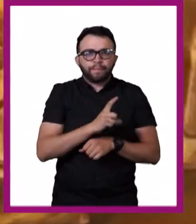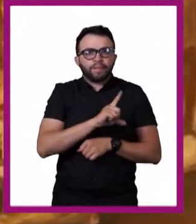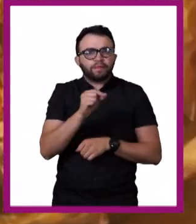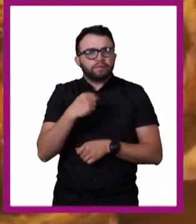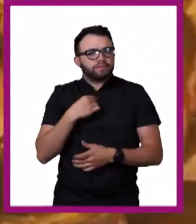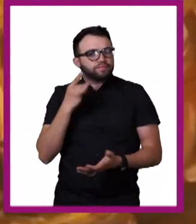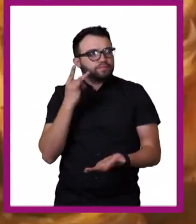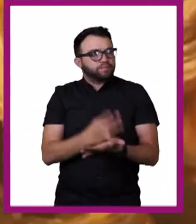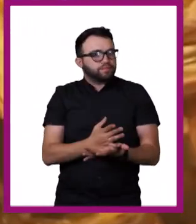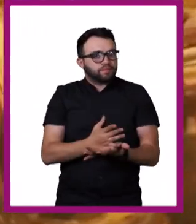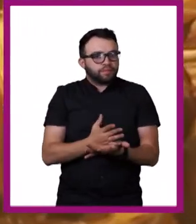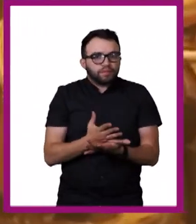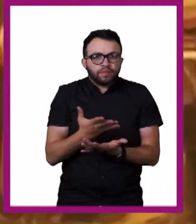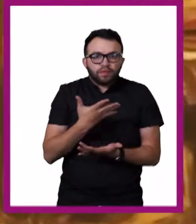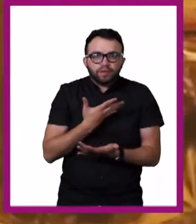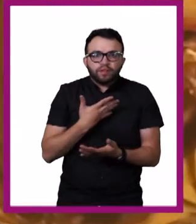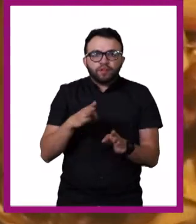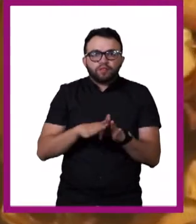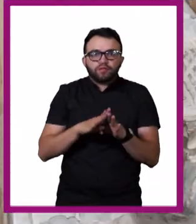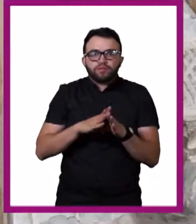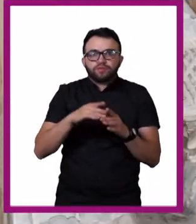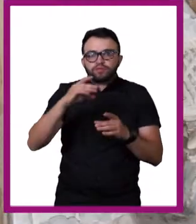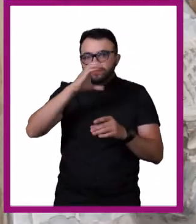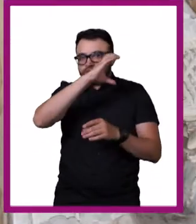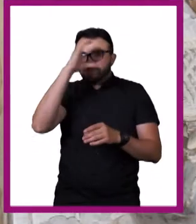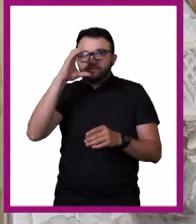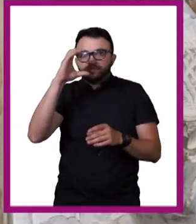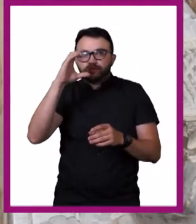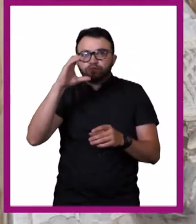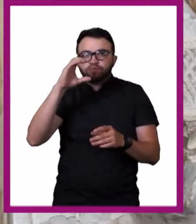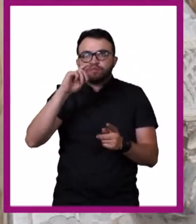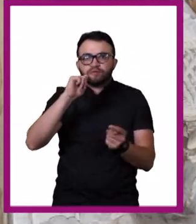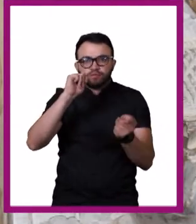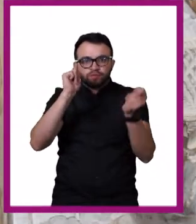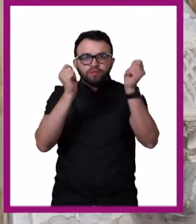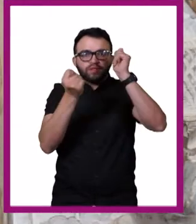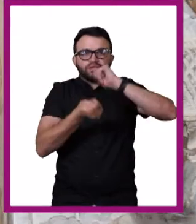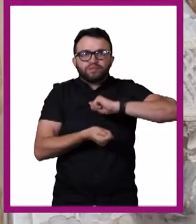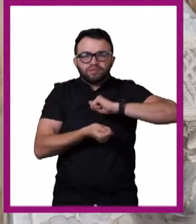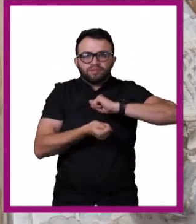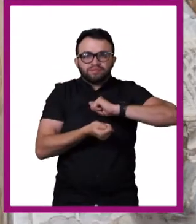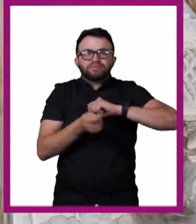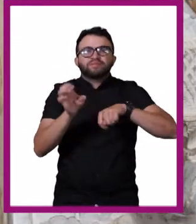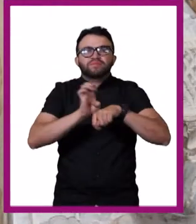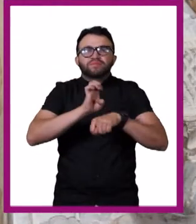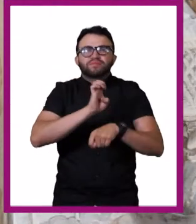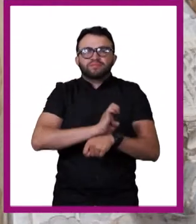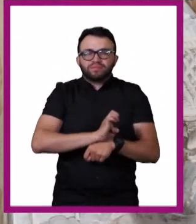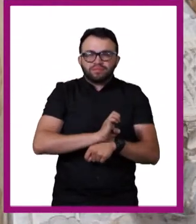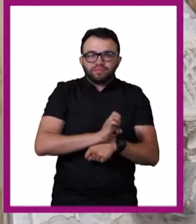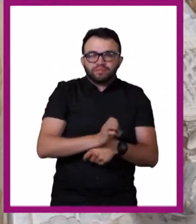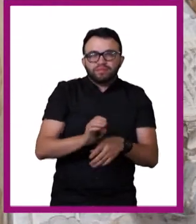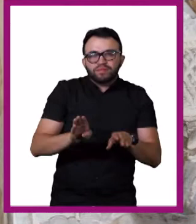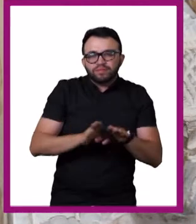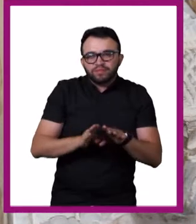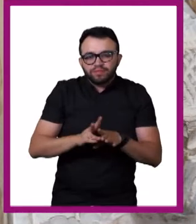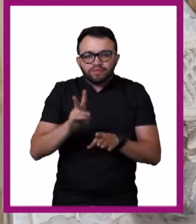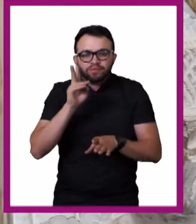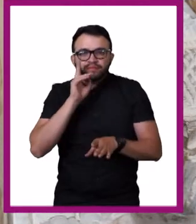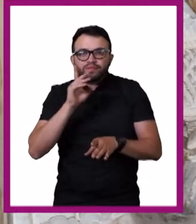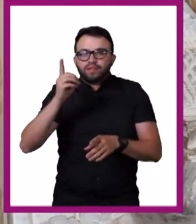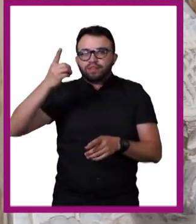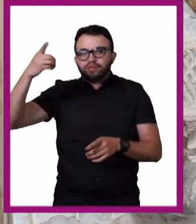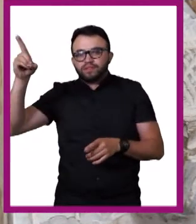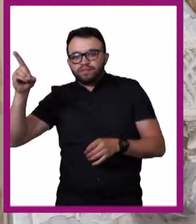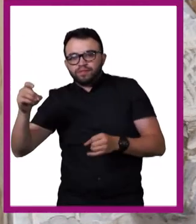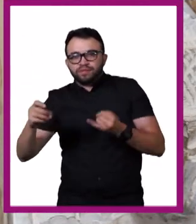que habían invertido la imagen. Entonces, una parte de la serie está hacia el lado derecho y la otra